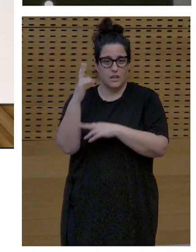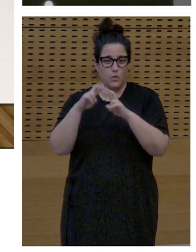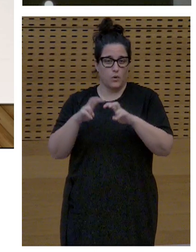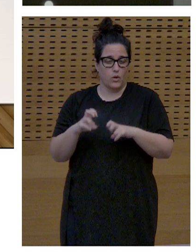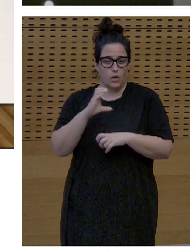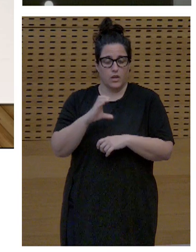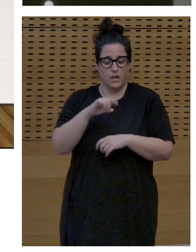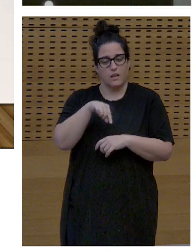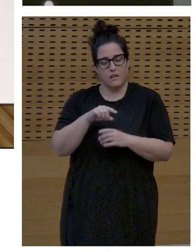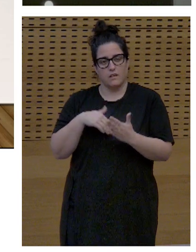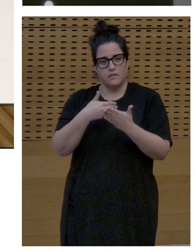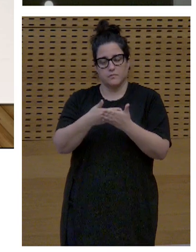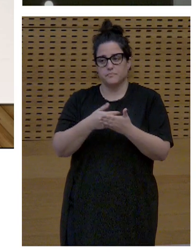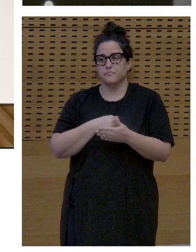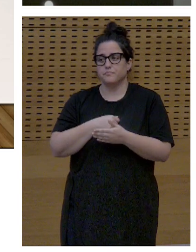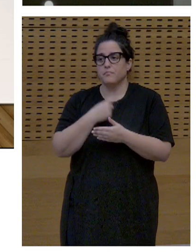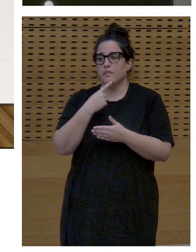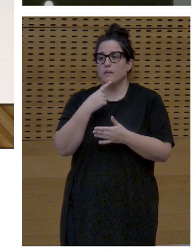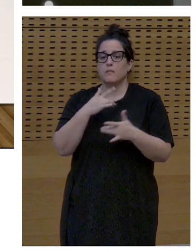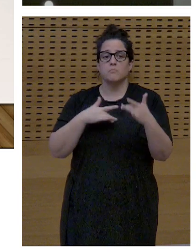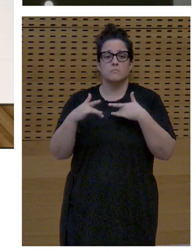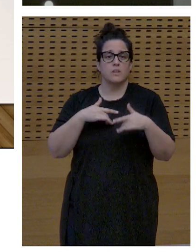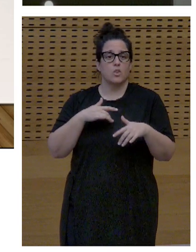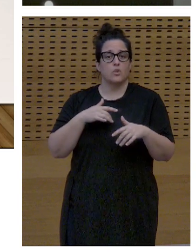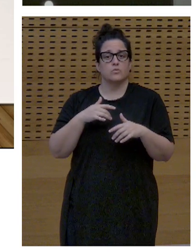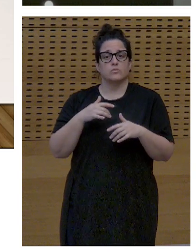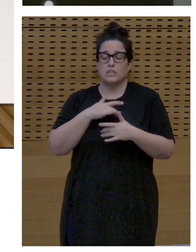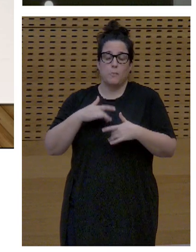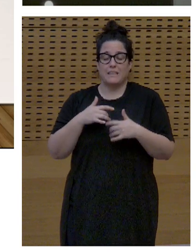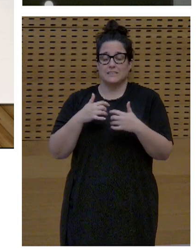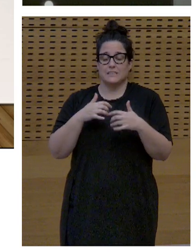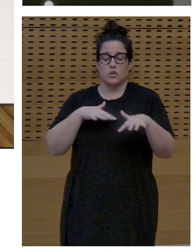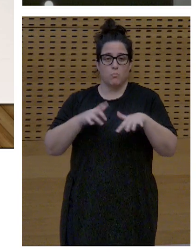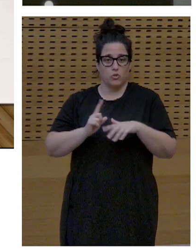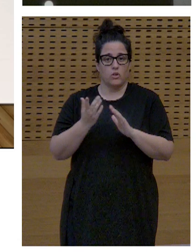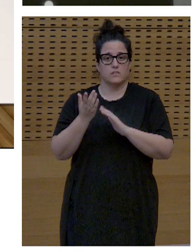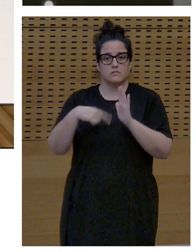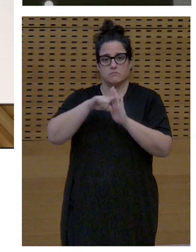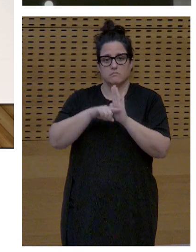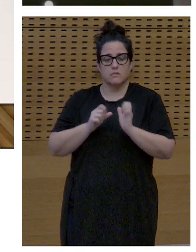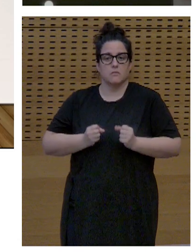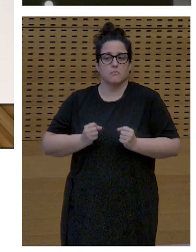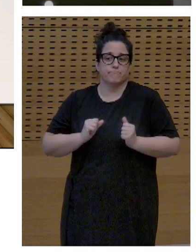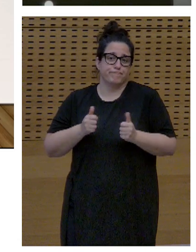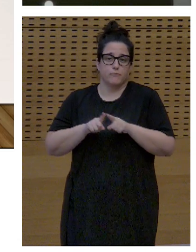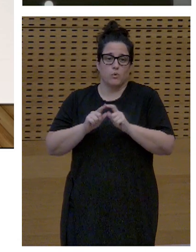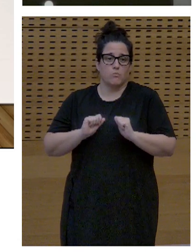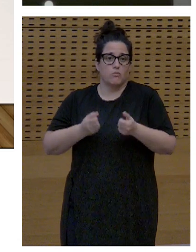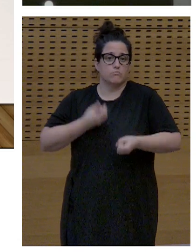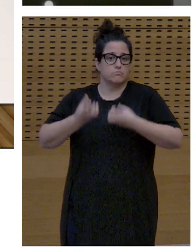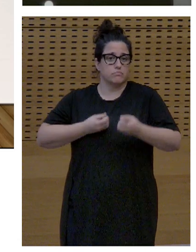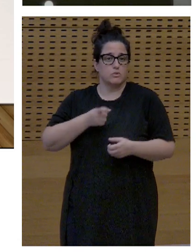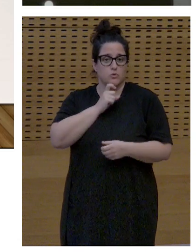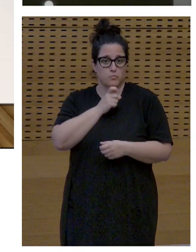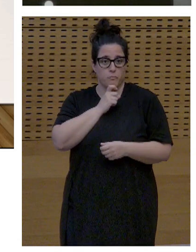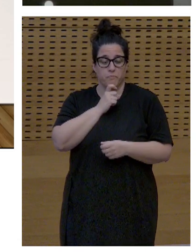la frecuencia de presentación de los síntomas no motores. Y una mezcla de varios estaba prácticamente presente en todos